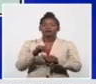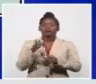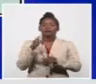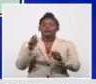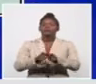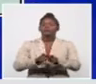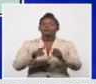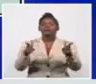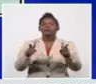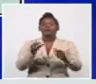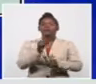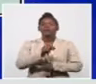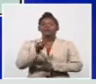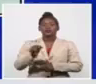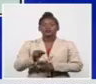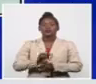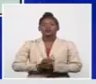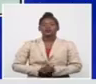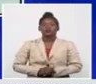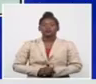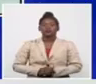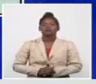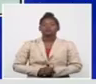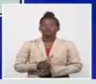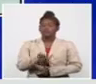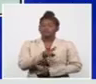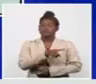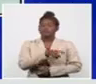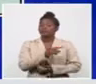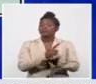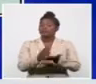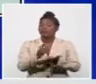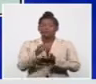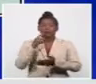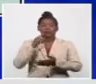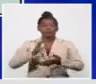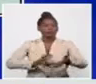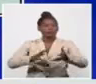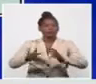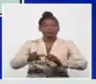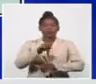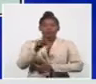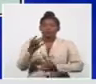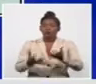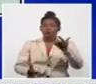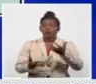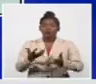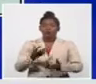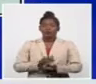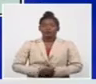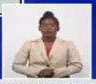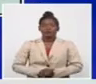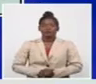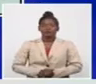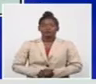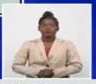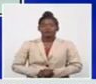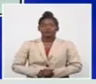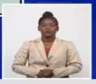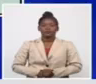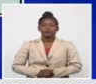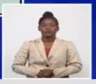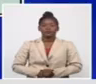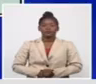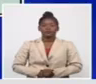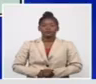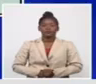incremento desde hace varias semanas. De Cienfuegos se confirman 11 casos ayer, 10